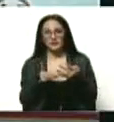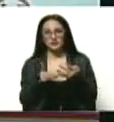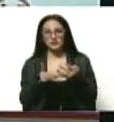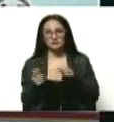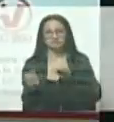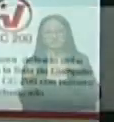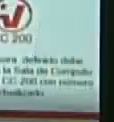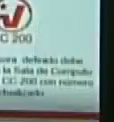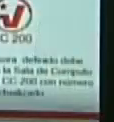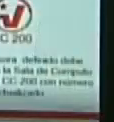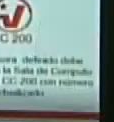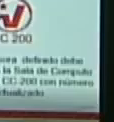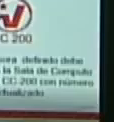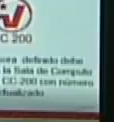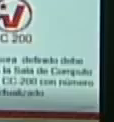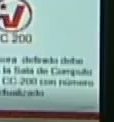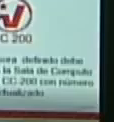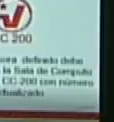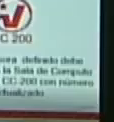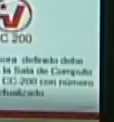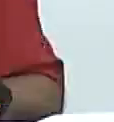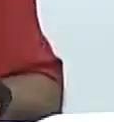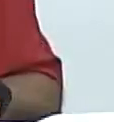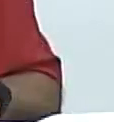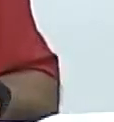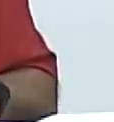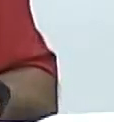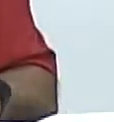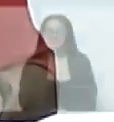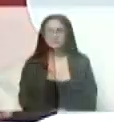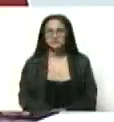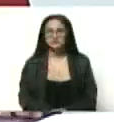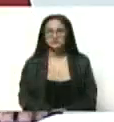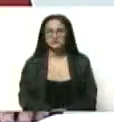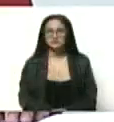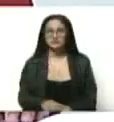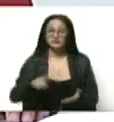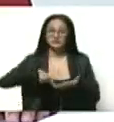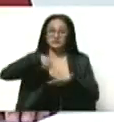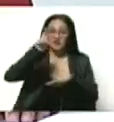a la mesa de votación, ejerce su derecho al voto y firma su cuadernillo.